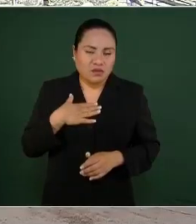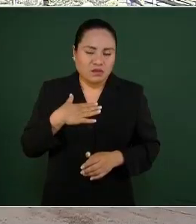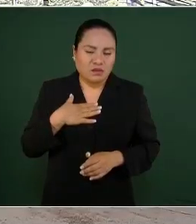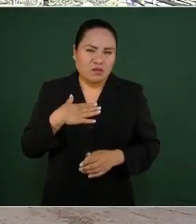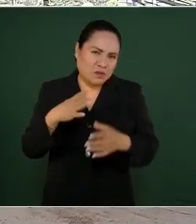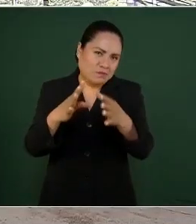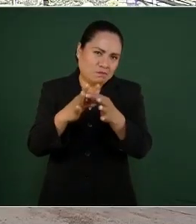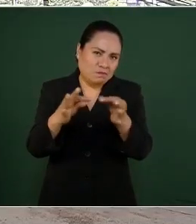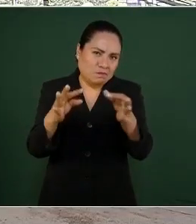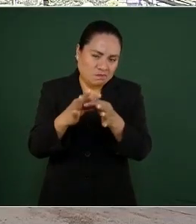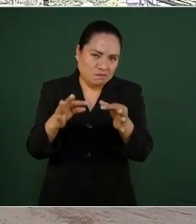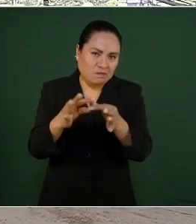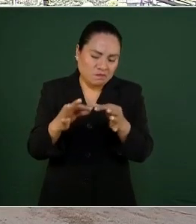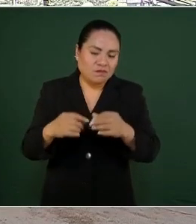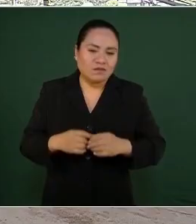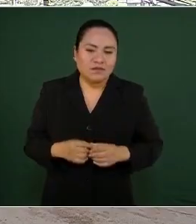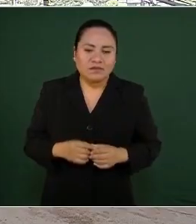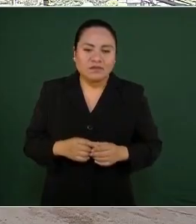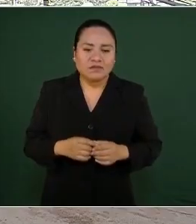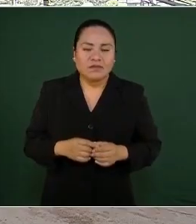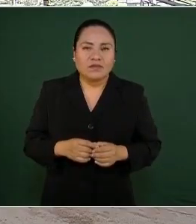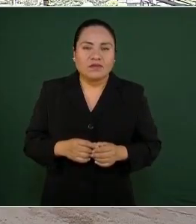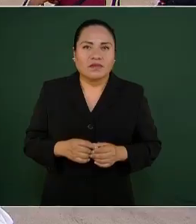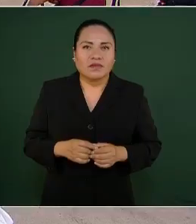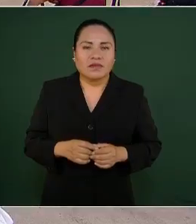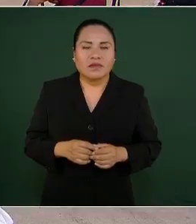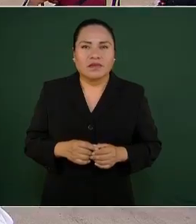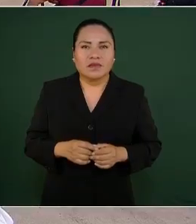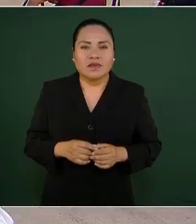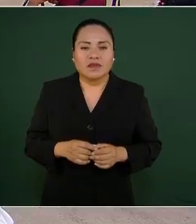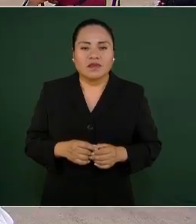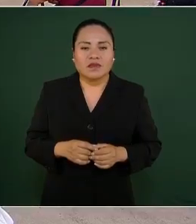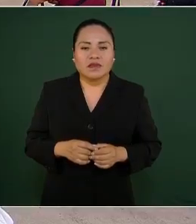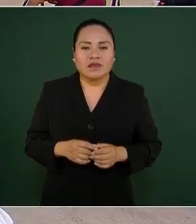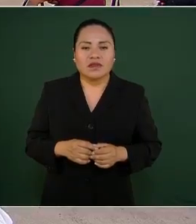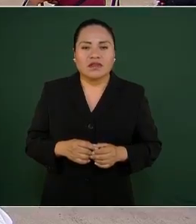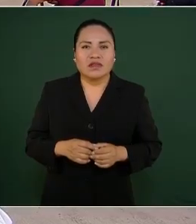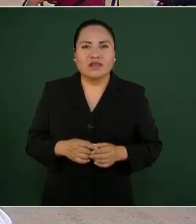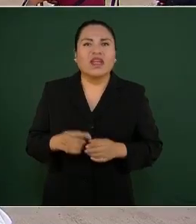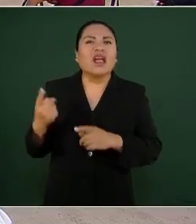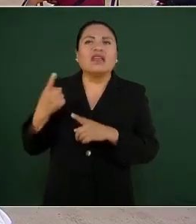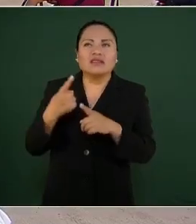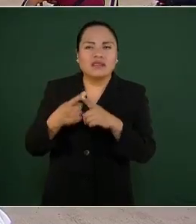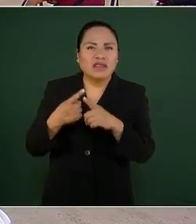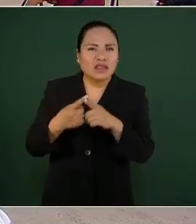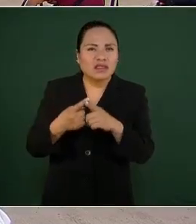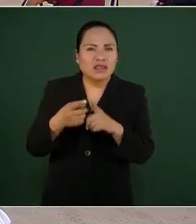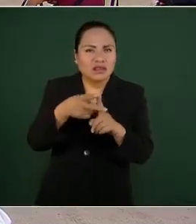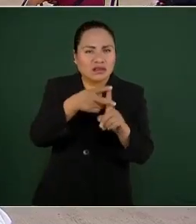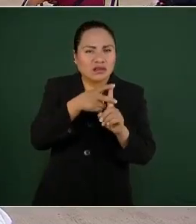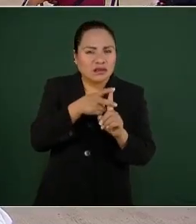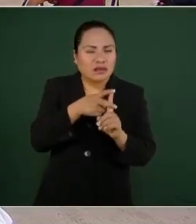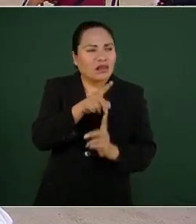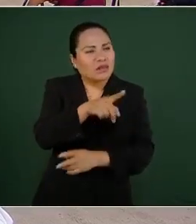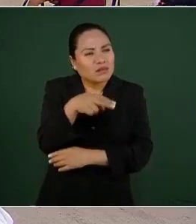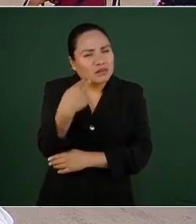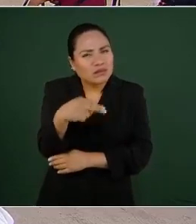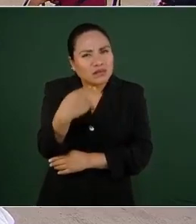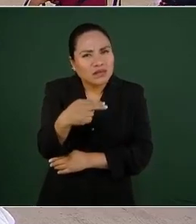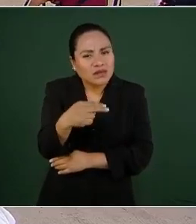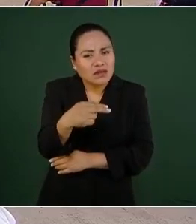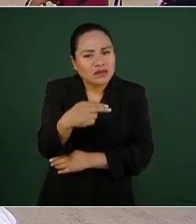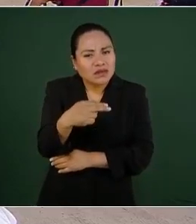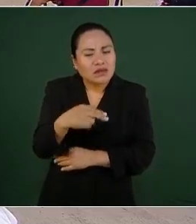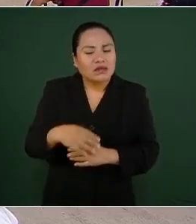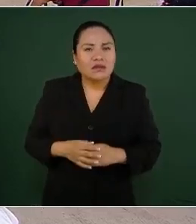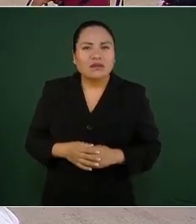les voy a hablar de a quiénes secuestraron. ¿Cómo se llama